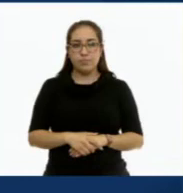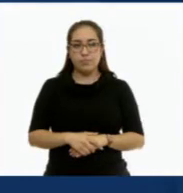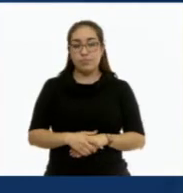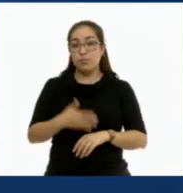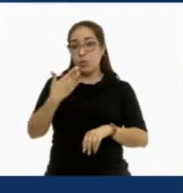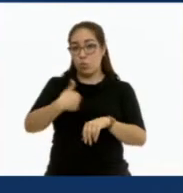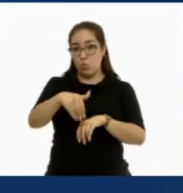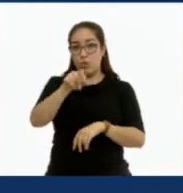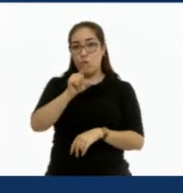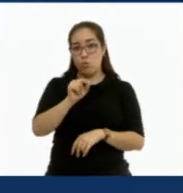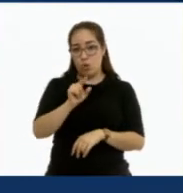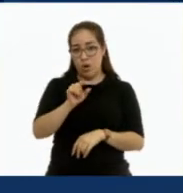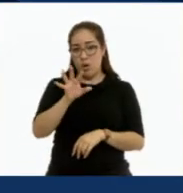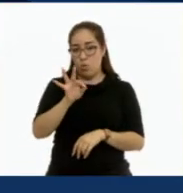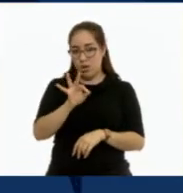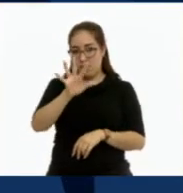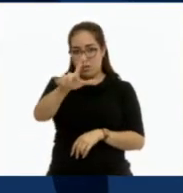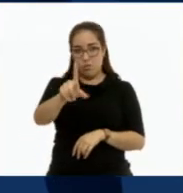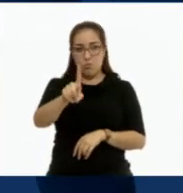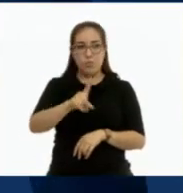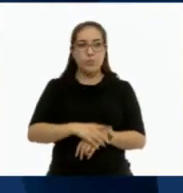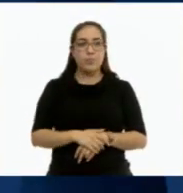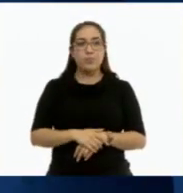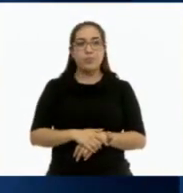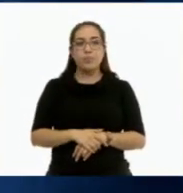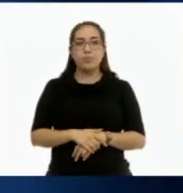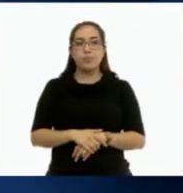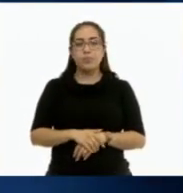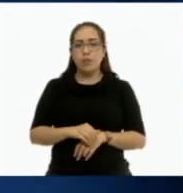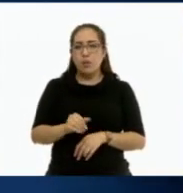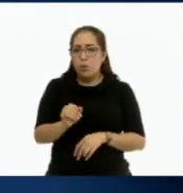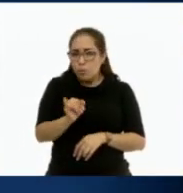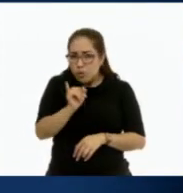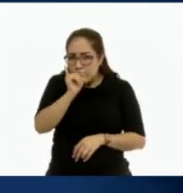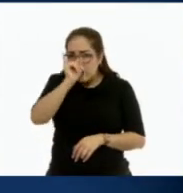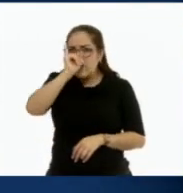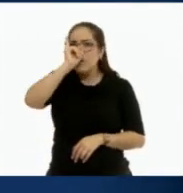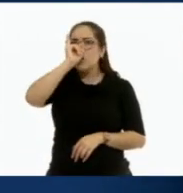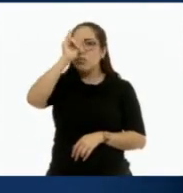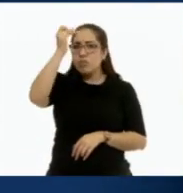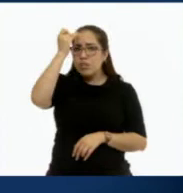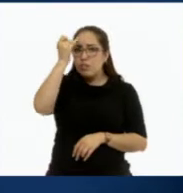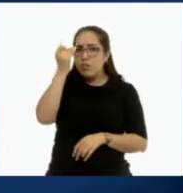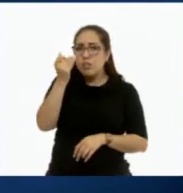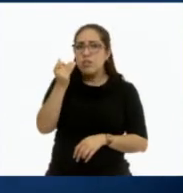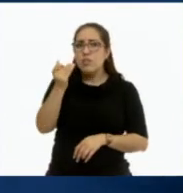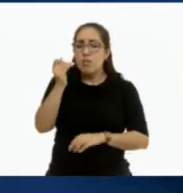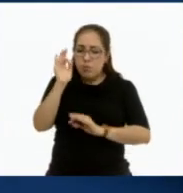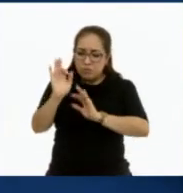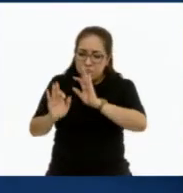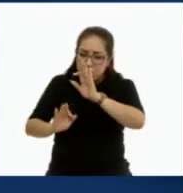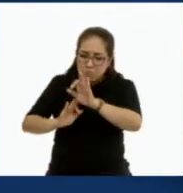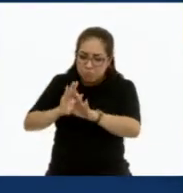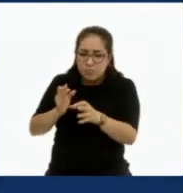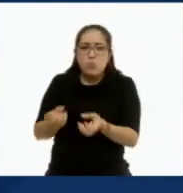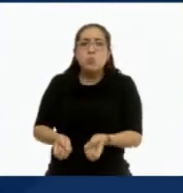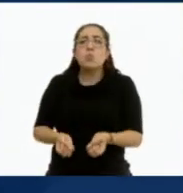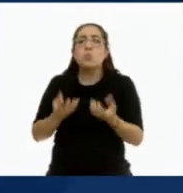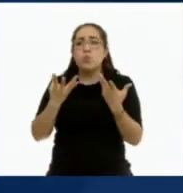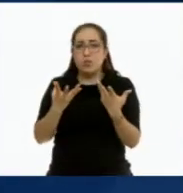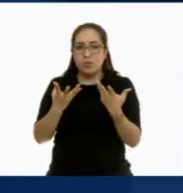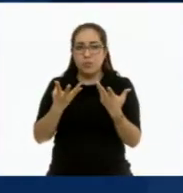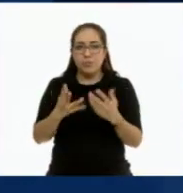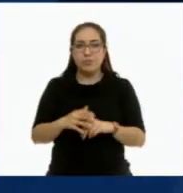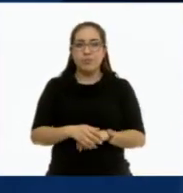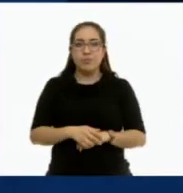Estrofa 41. ¿Cuánto dura un rinoceronte después de ser enternecido? ¿Qué cuentan